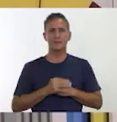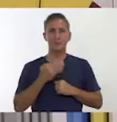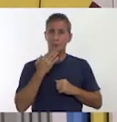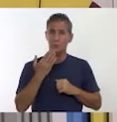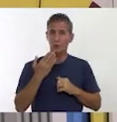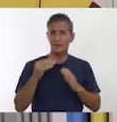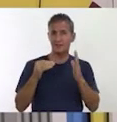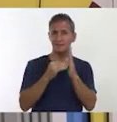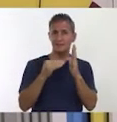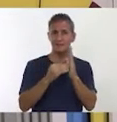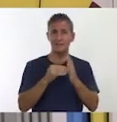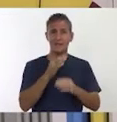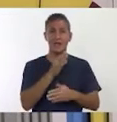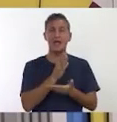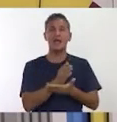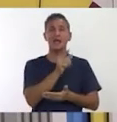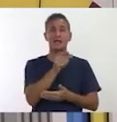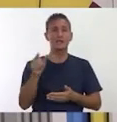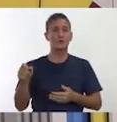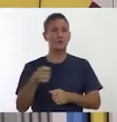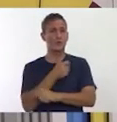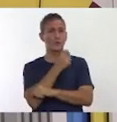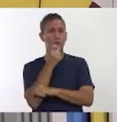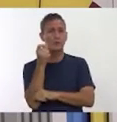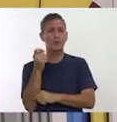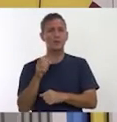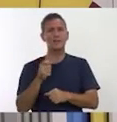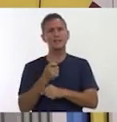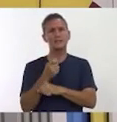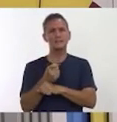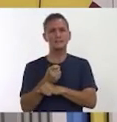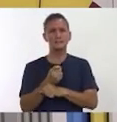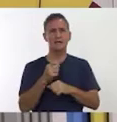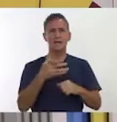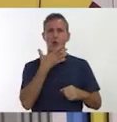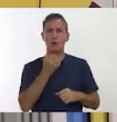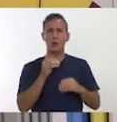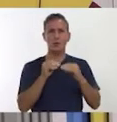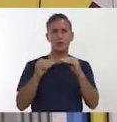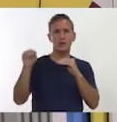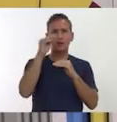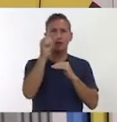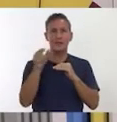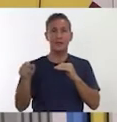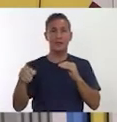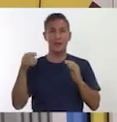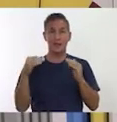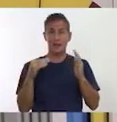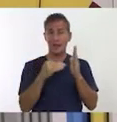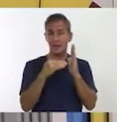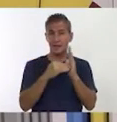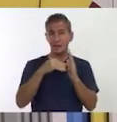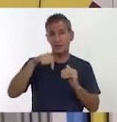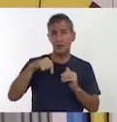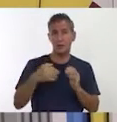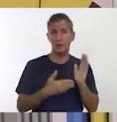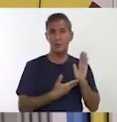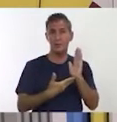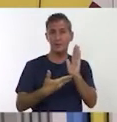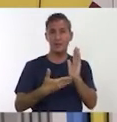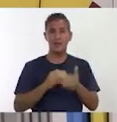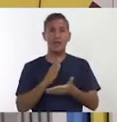Buenas tardes, estudiantes y profesores de la educación de jóvenes y adultos. En la tarde de hoy presentamos